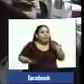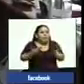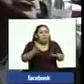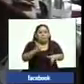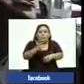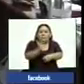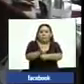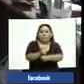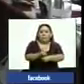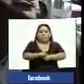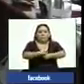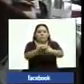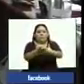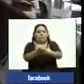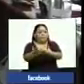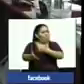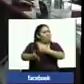corto.